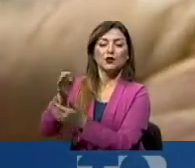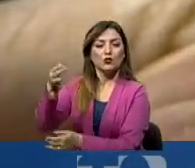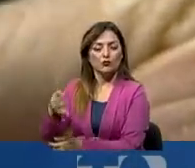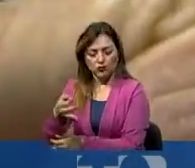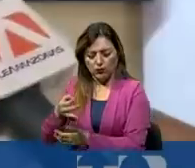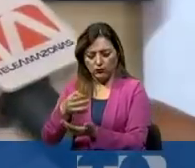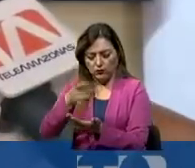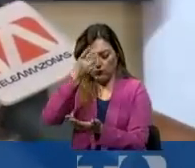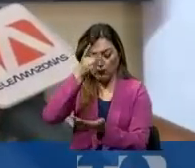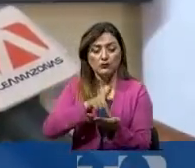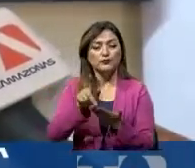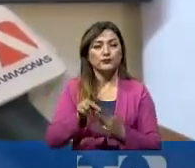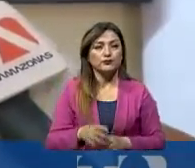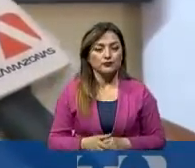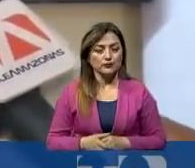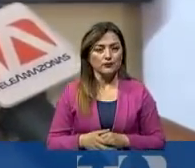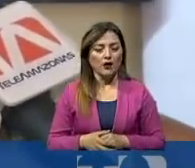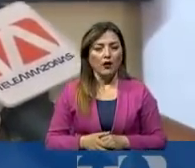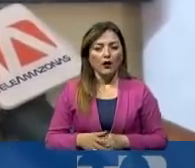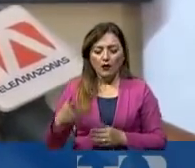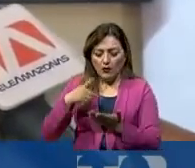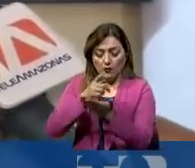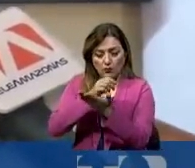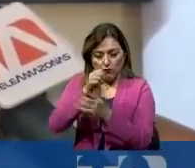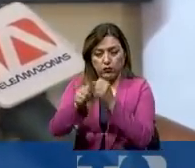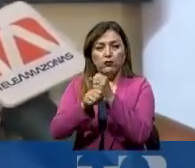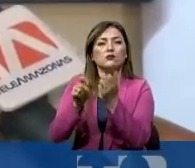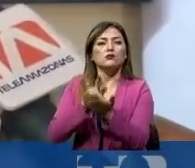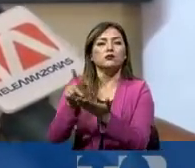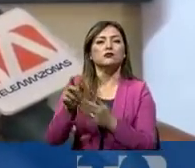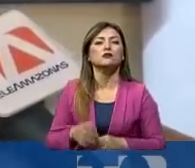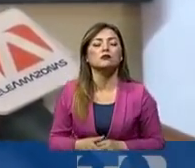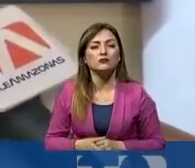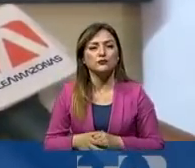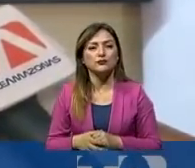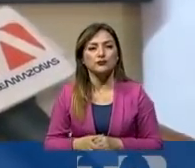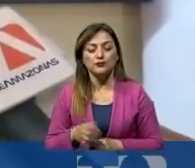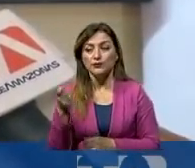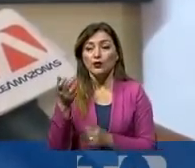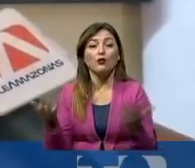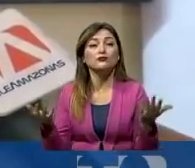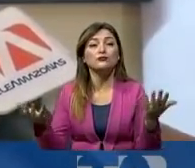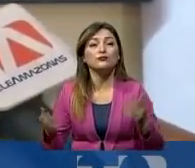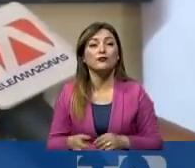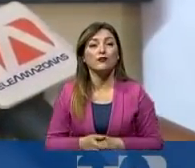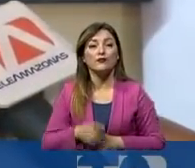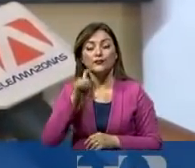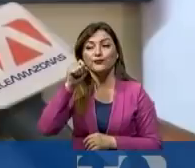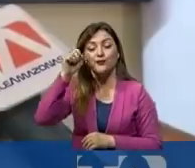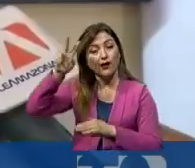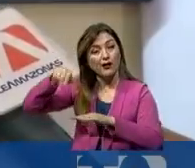las deudas. Se ha aportado años. ¿Dónde está ese dinero, señores? Por favor, lo que clamamos a nivel